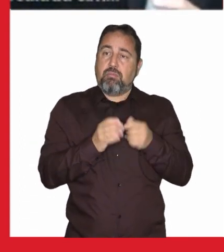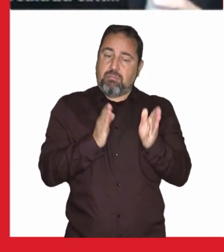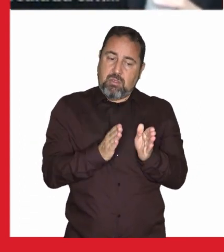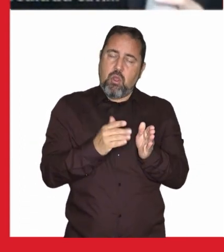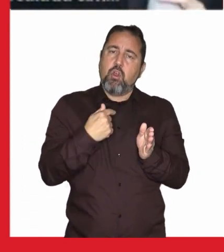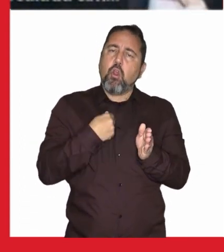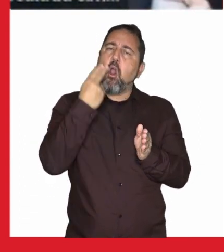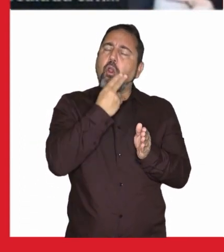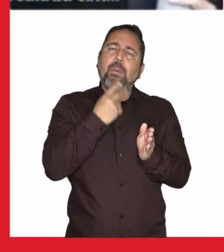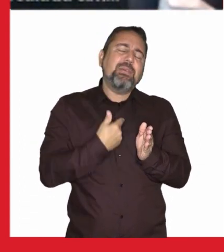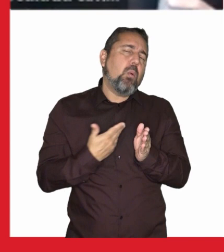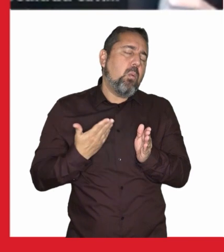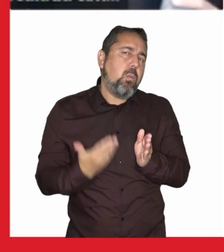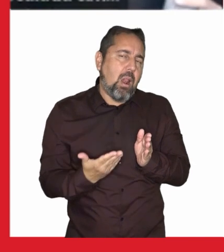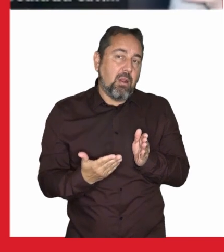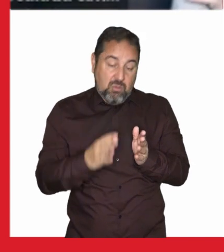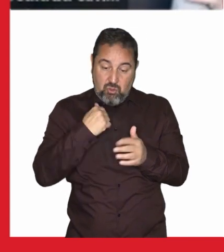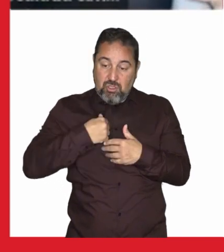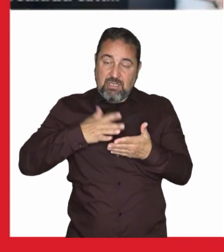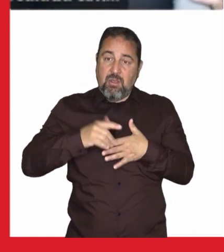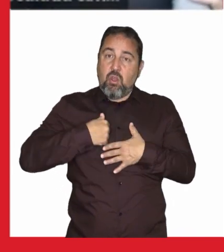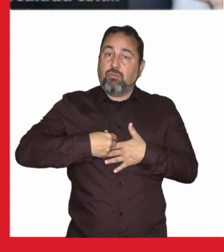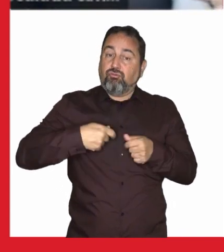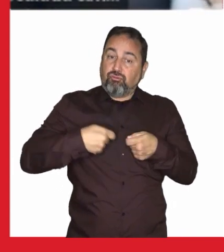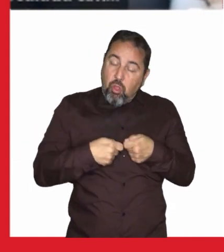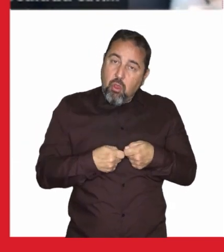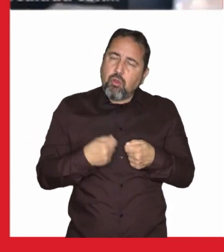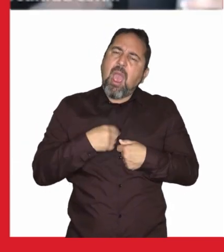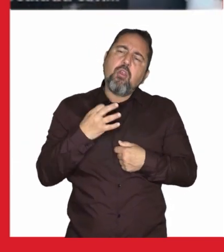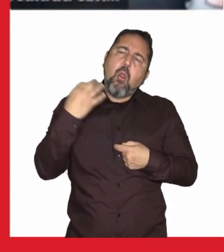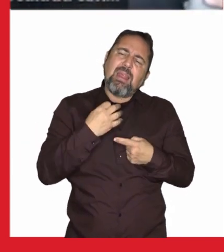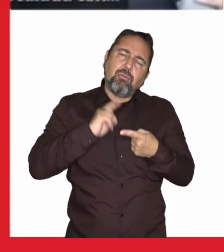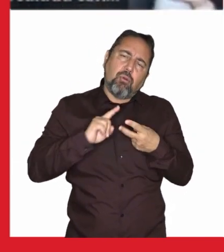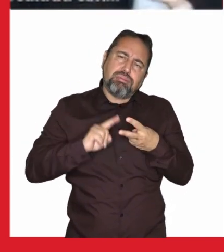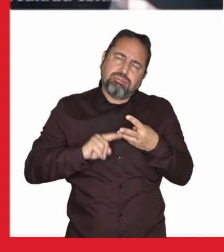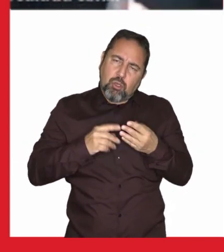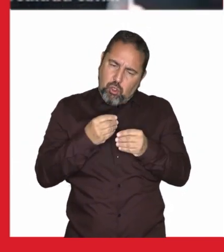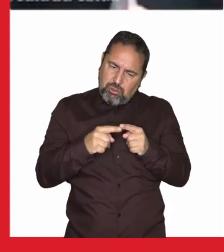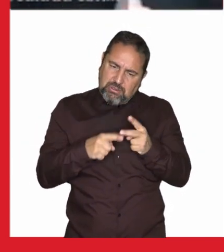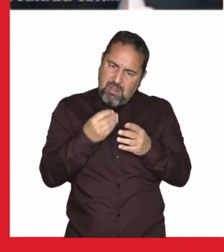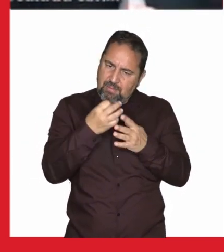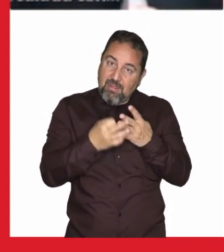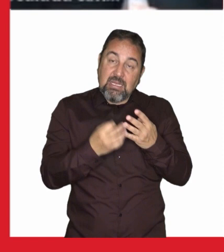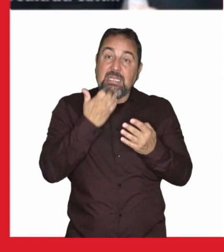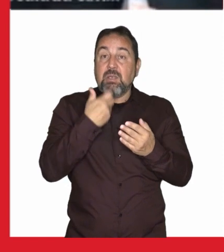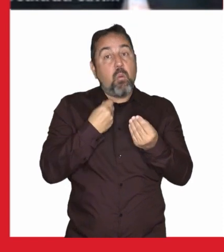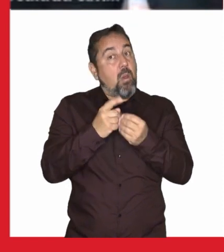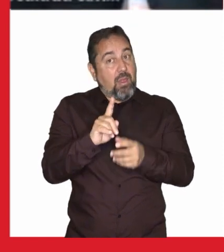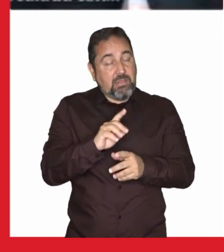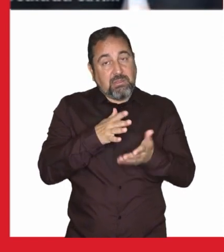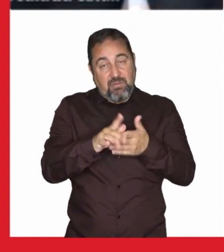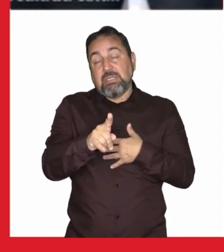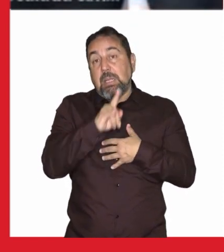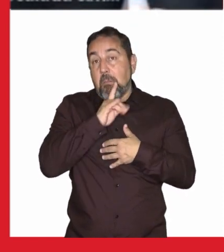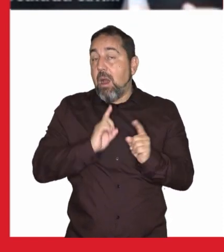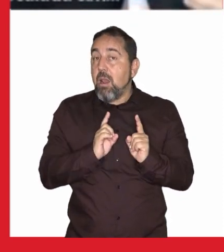socio, ¿a qué estás comprometido? ¿Qué te obliga? Por el hecho de ser socio, estás obligado a esta serie de cosas y si no lo haces